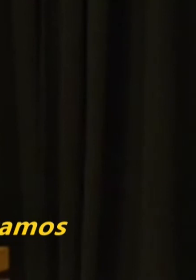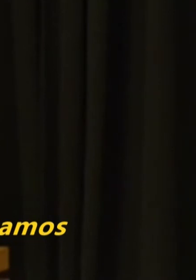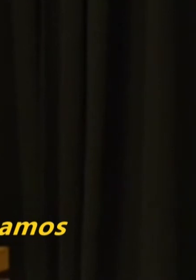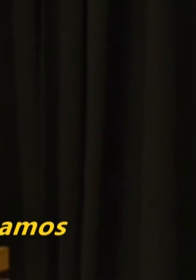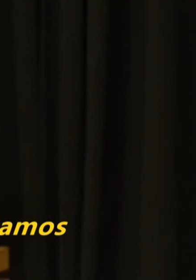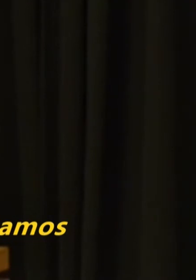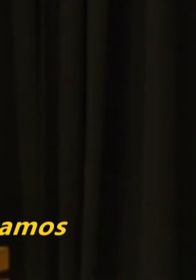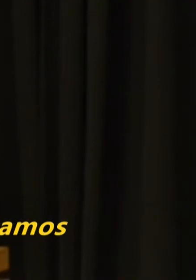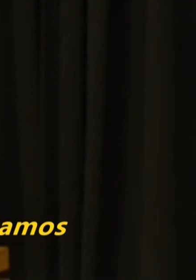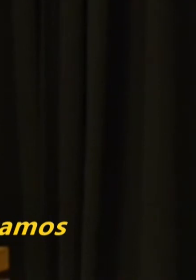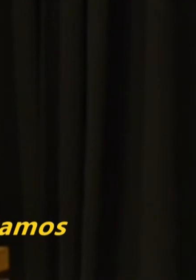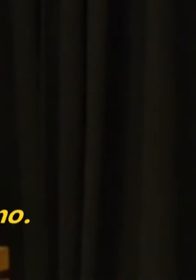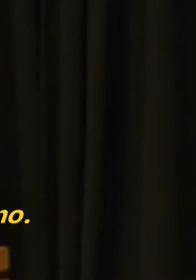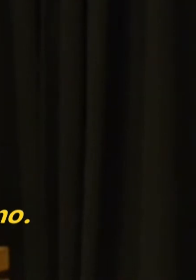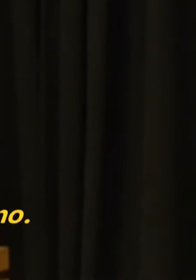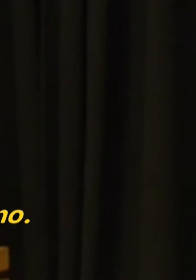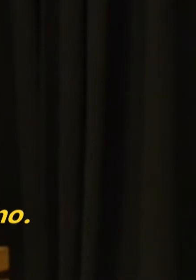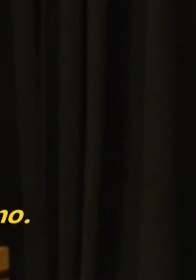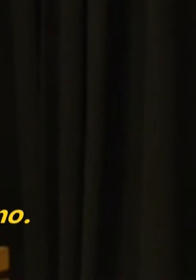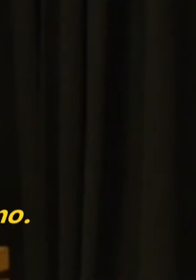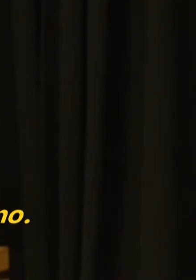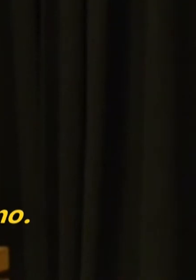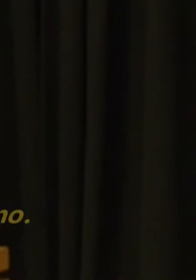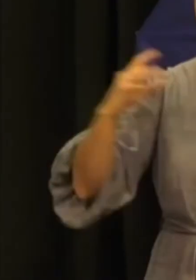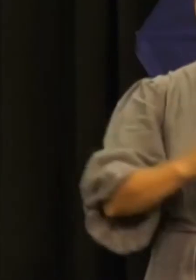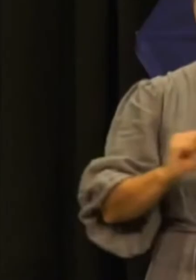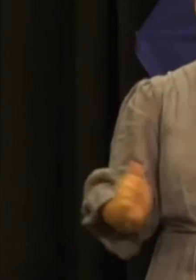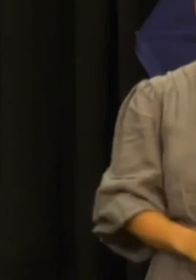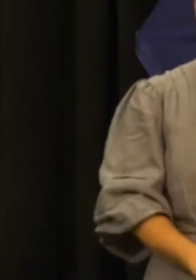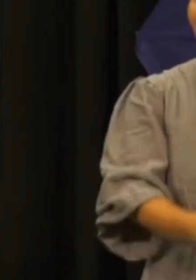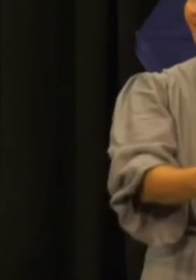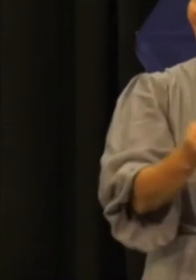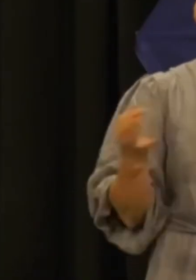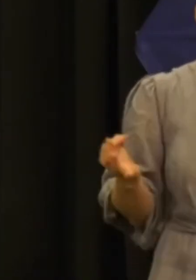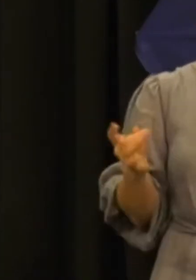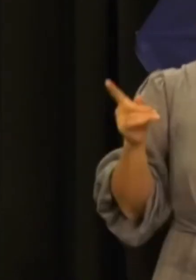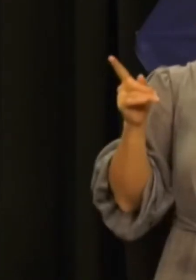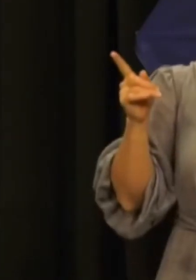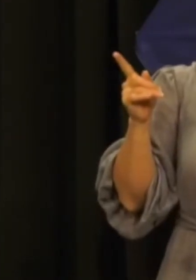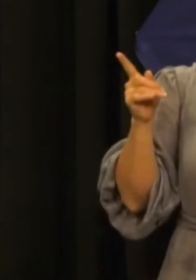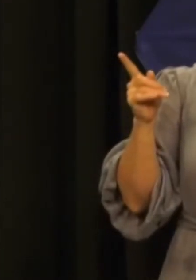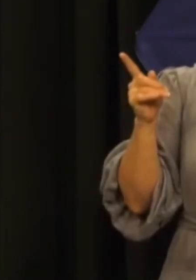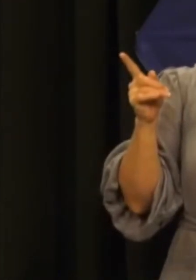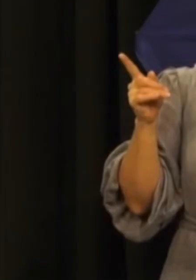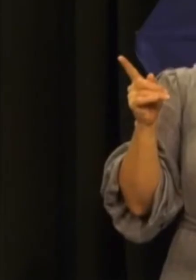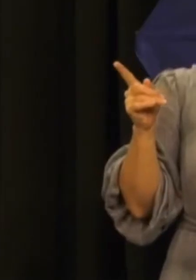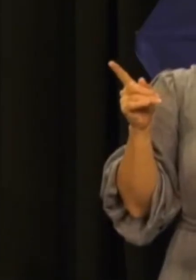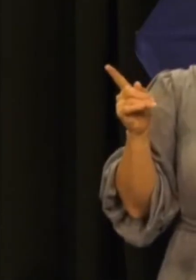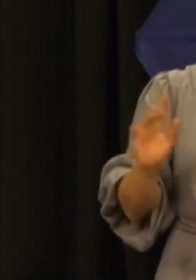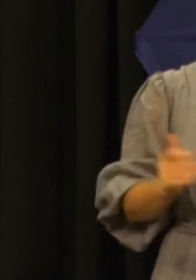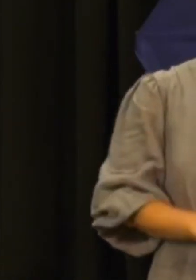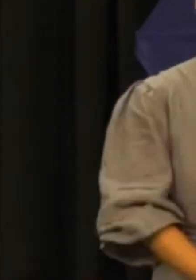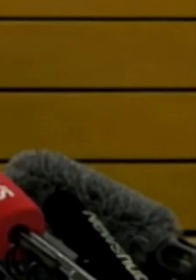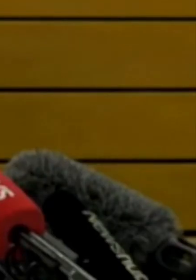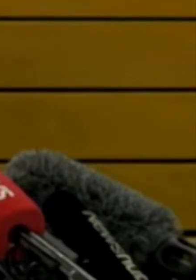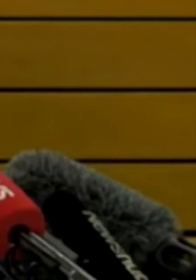the economic situation that we face is our number one priority as a government. Hipkins fue confirmado como sustituto de Jacinda Ardern tras la renuncia sorpresa